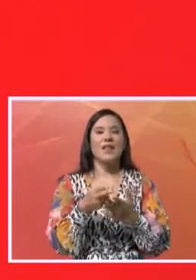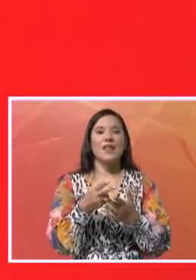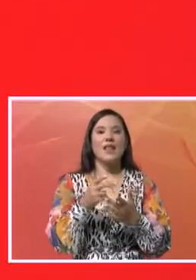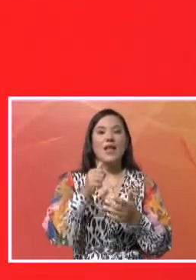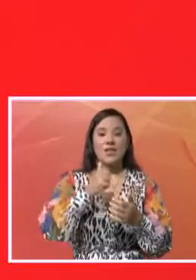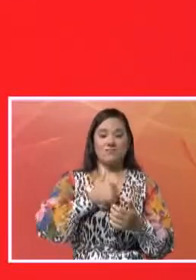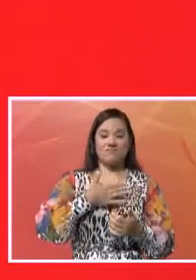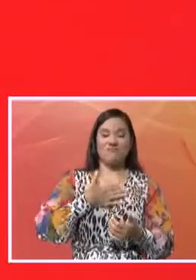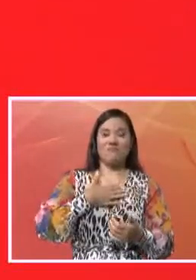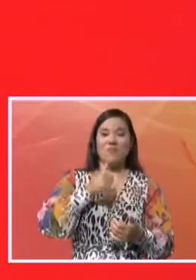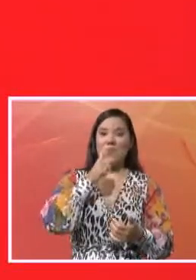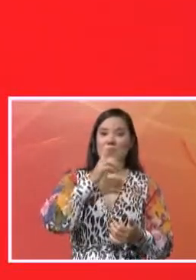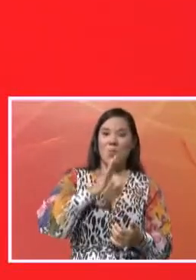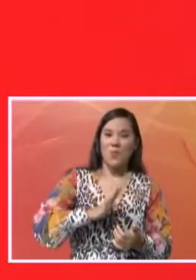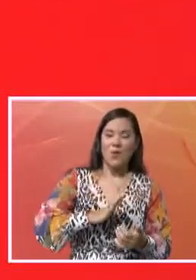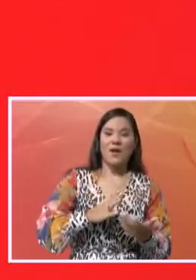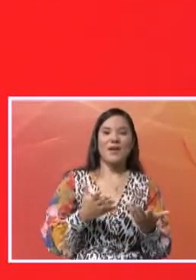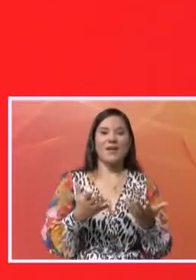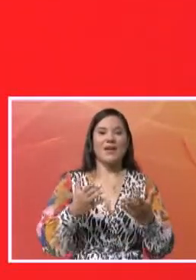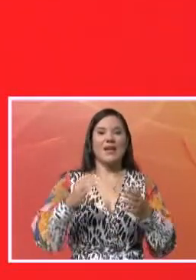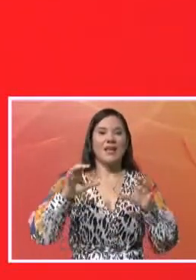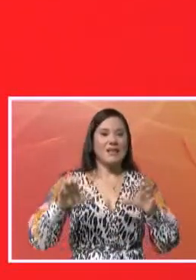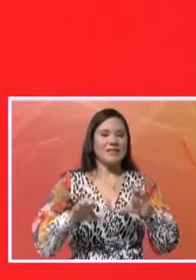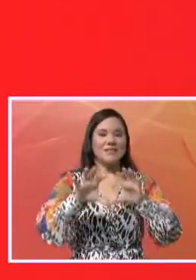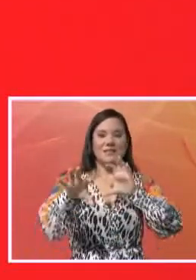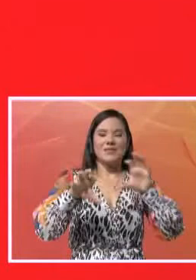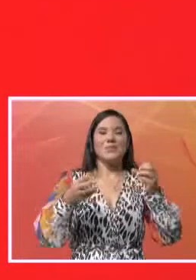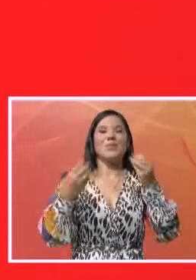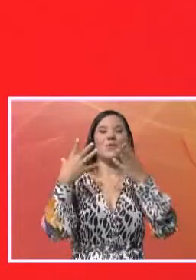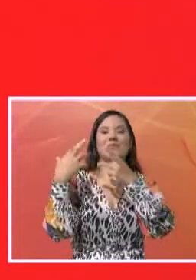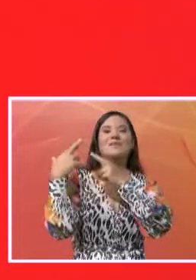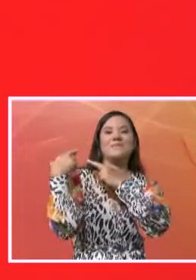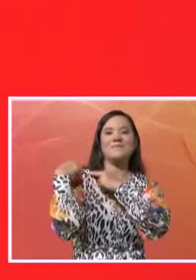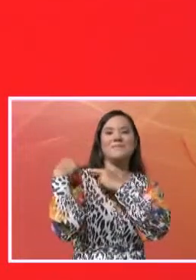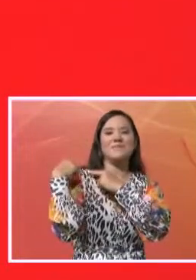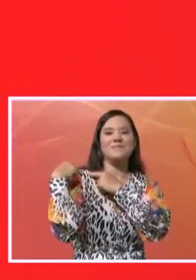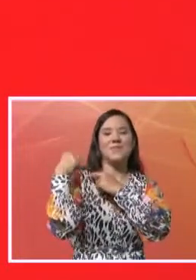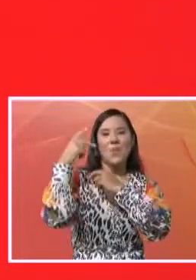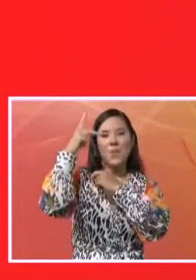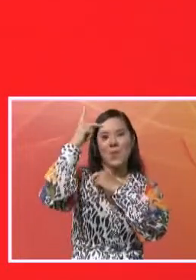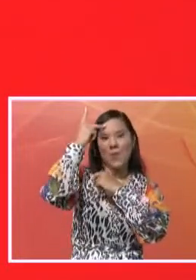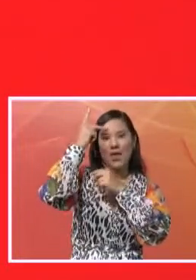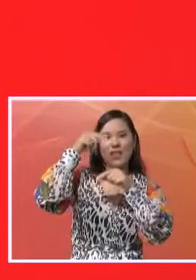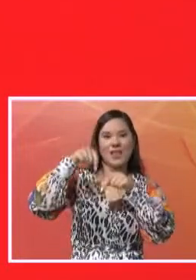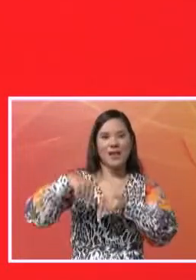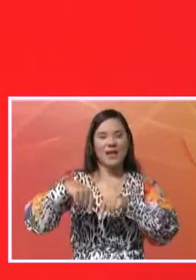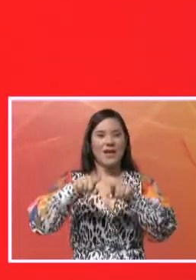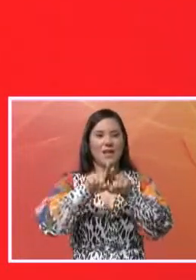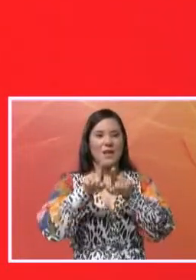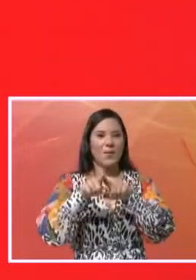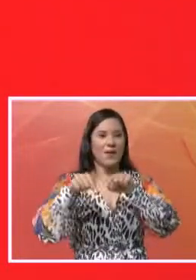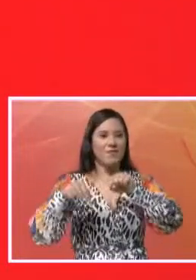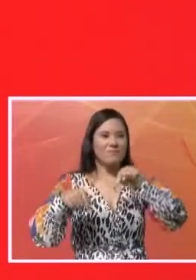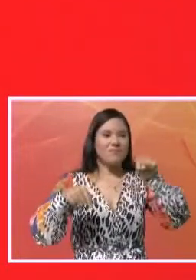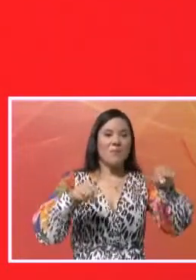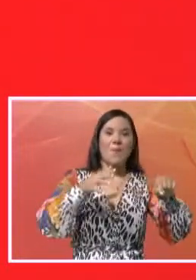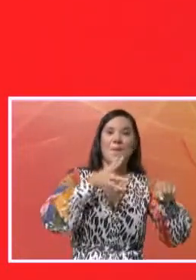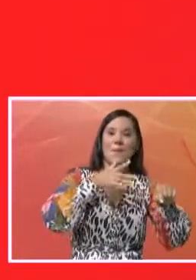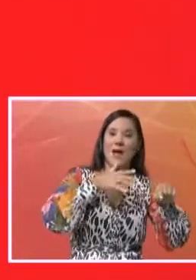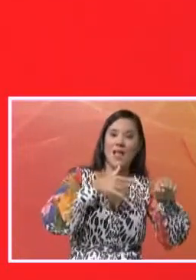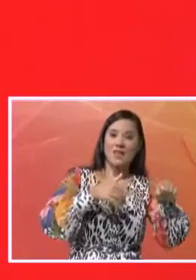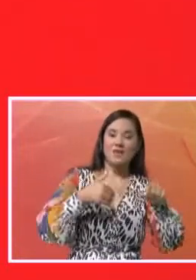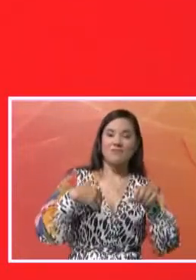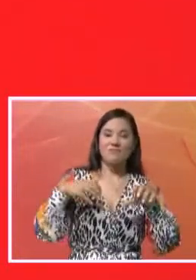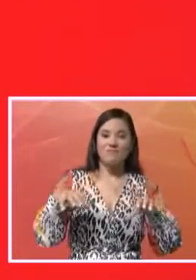mujer yo digo que una multita le digo yo si la verdad que conjugar la vida política y el rol también te pudiera decir de madre si